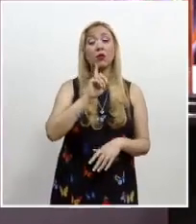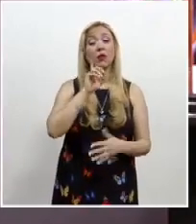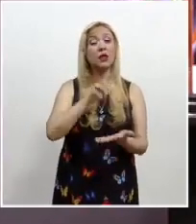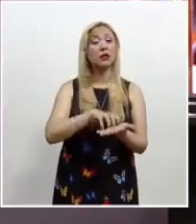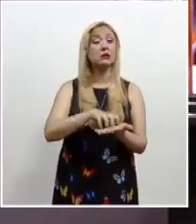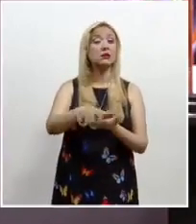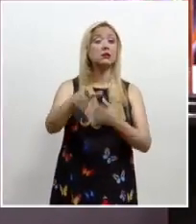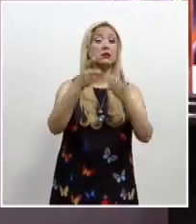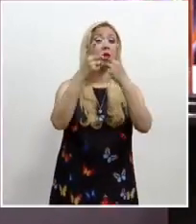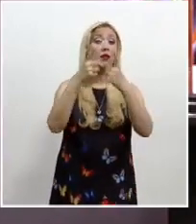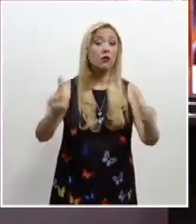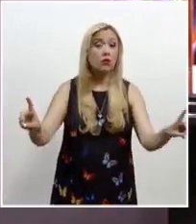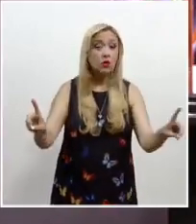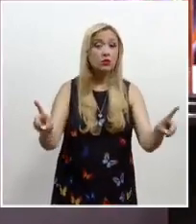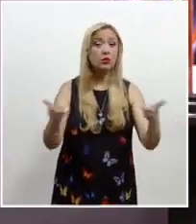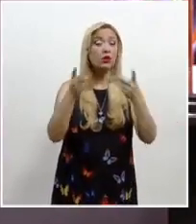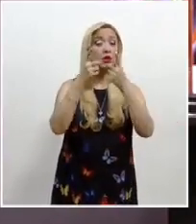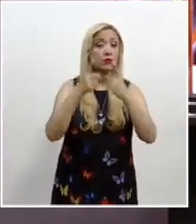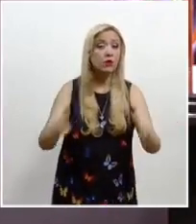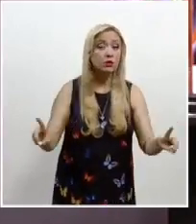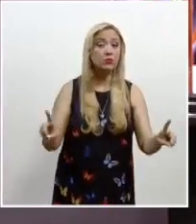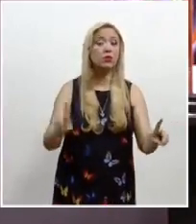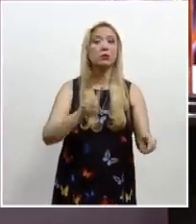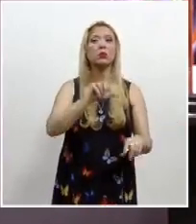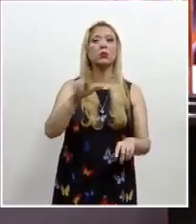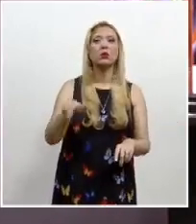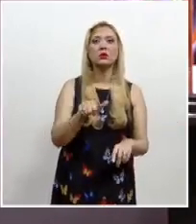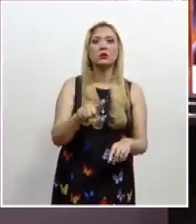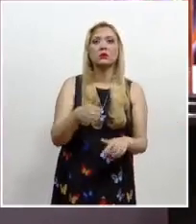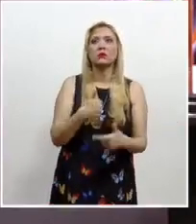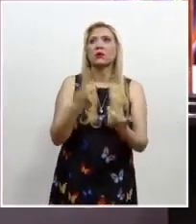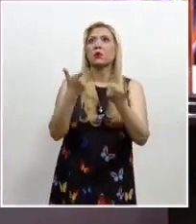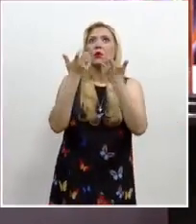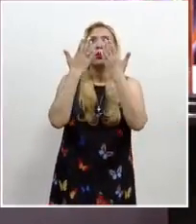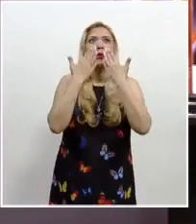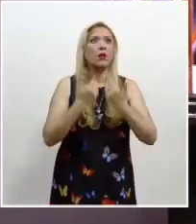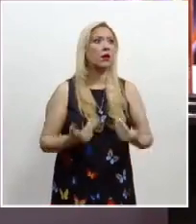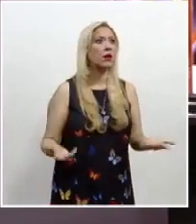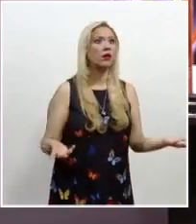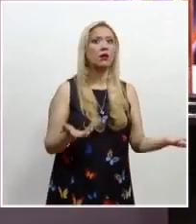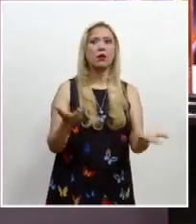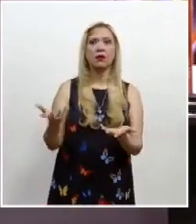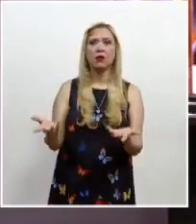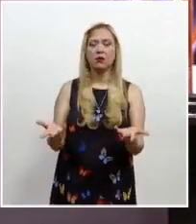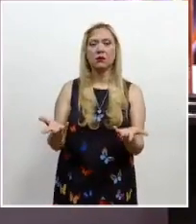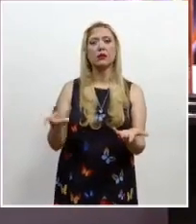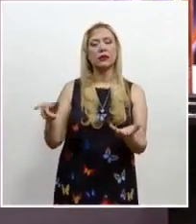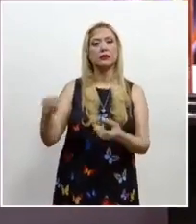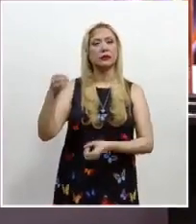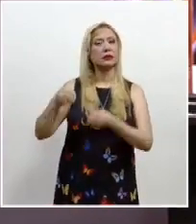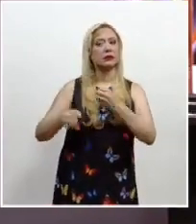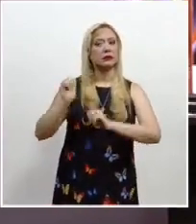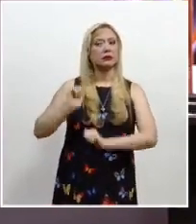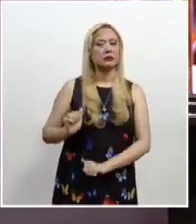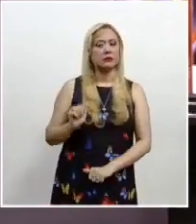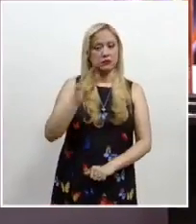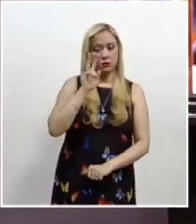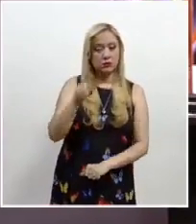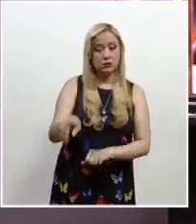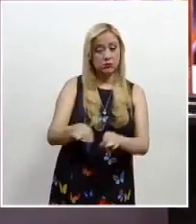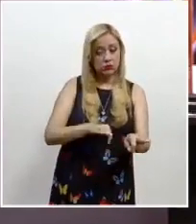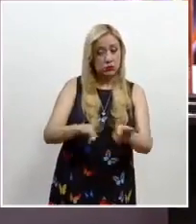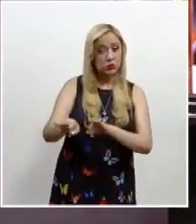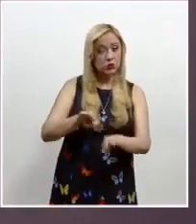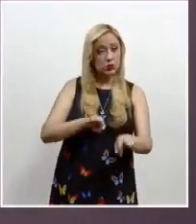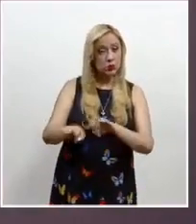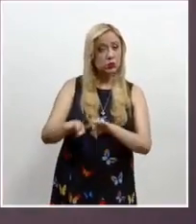calle. Entonces el Poder Judicial, analizando con perspectiva de género, ha considerado que estas mujeres que han dedicado su